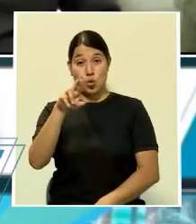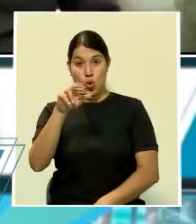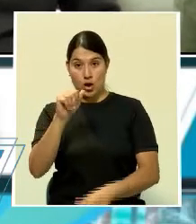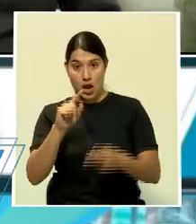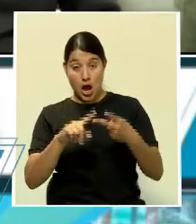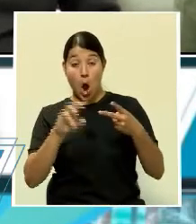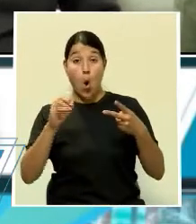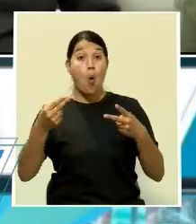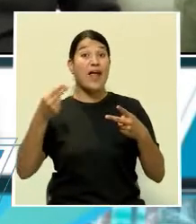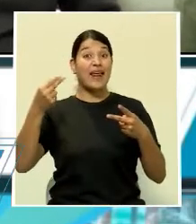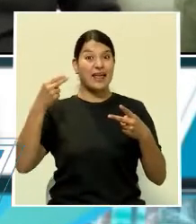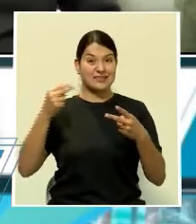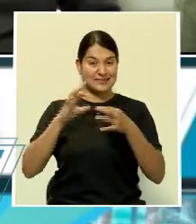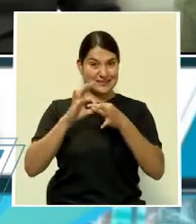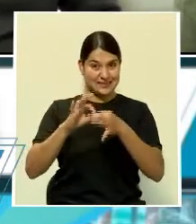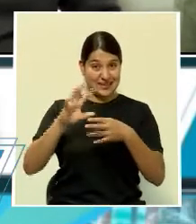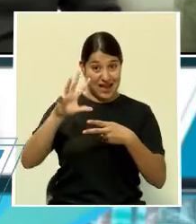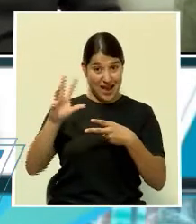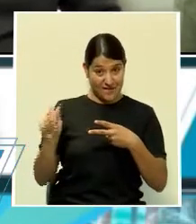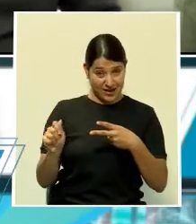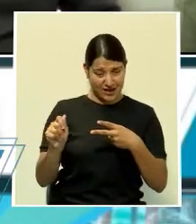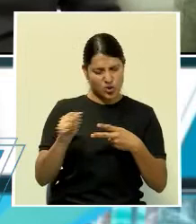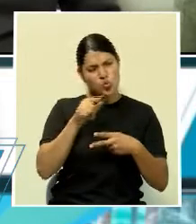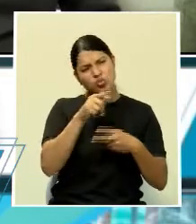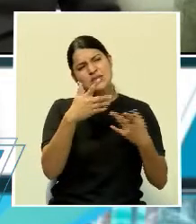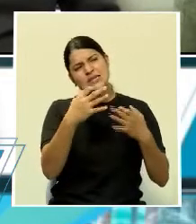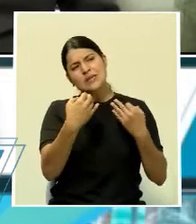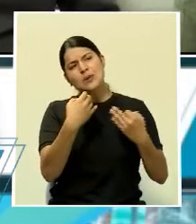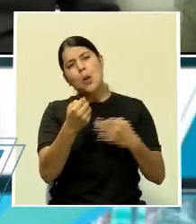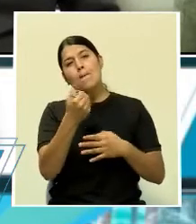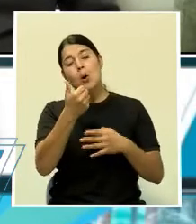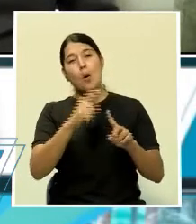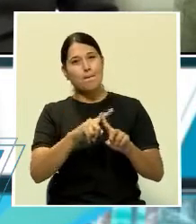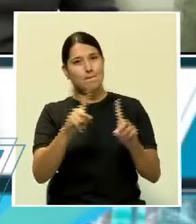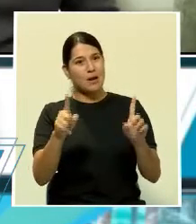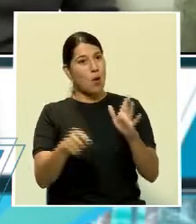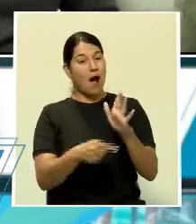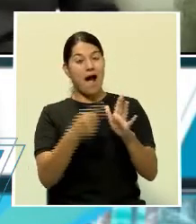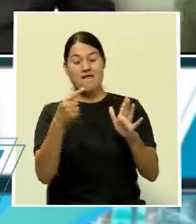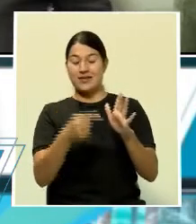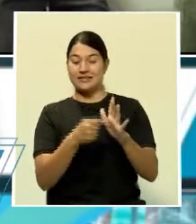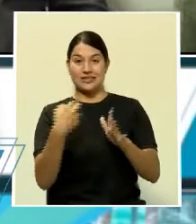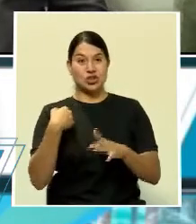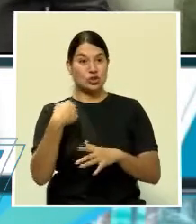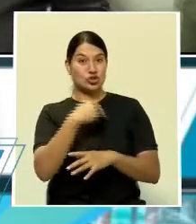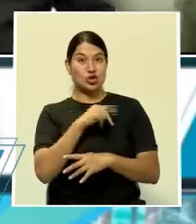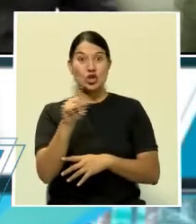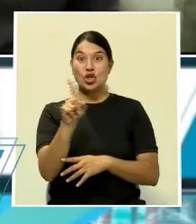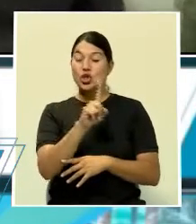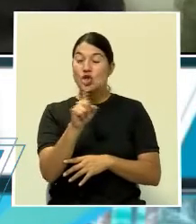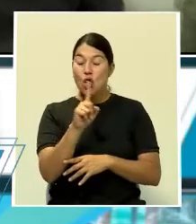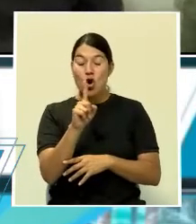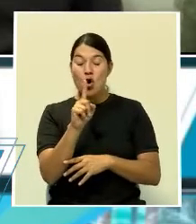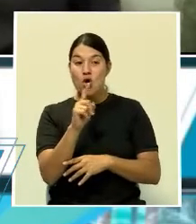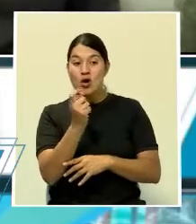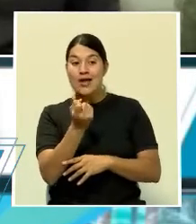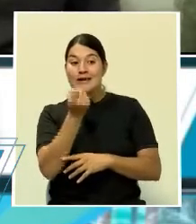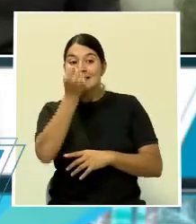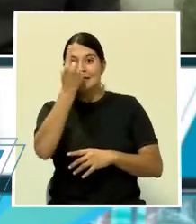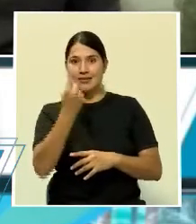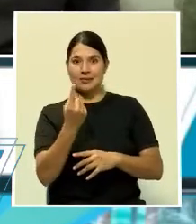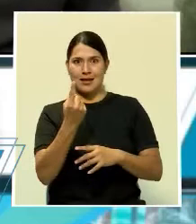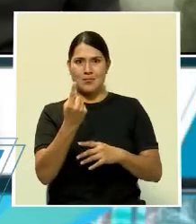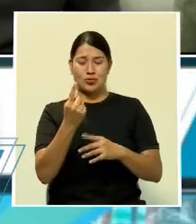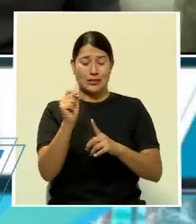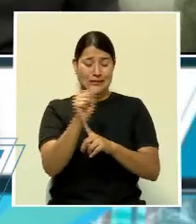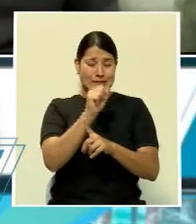usted lo adelantaba un poquito, muchas veces se pierde de vista la enorme, gigantesca tragedia que